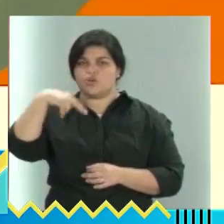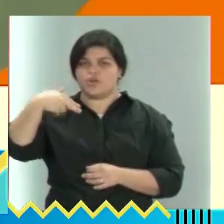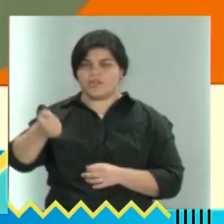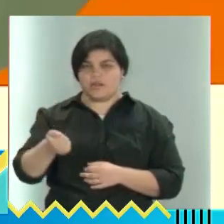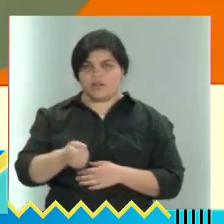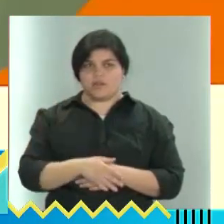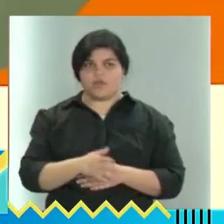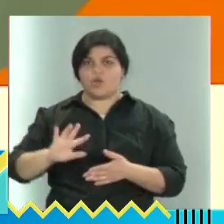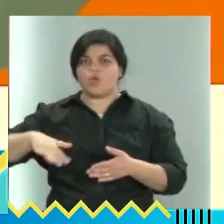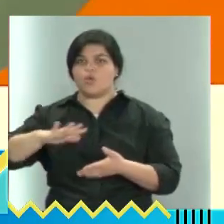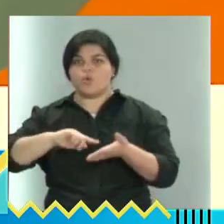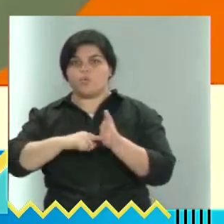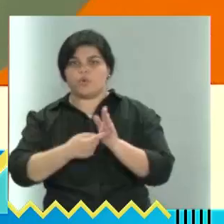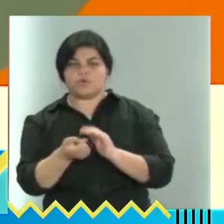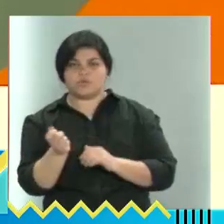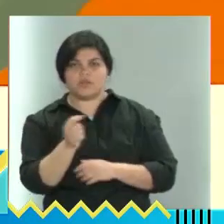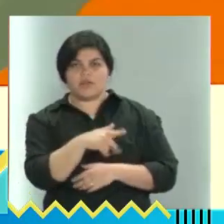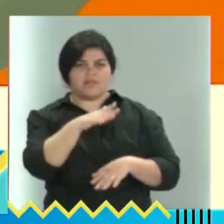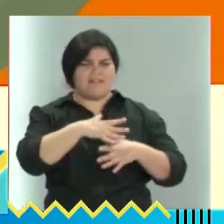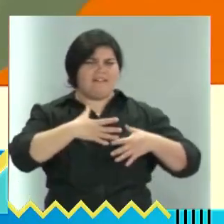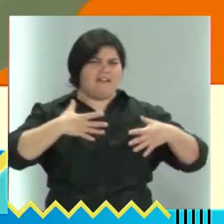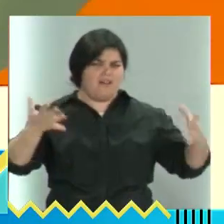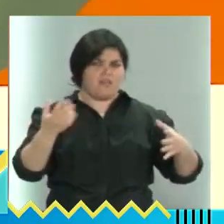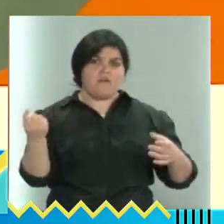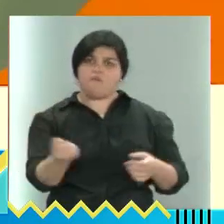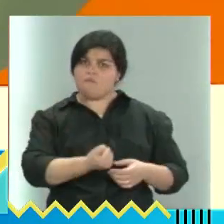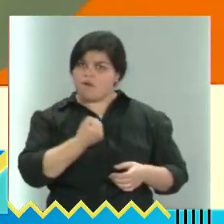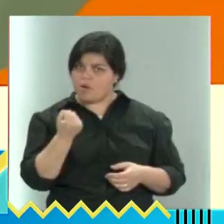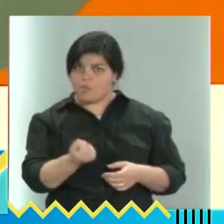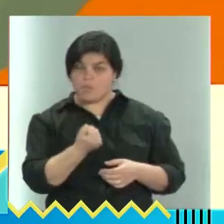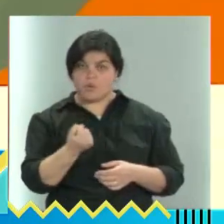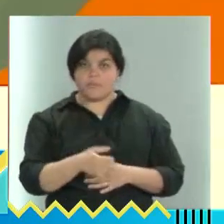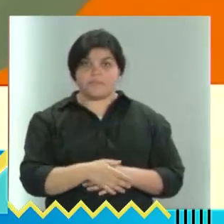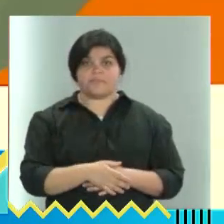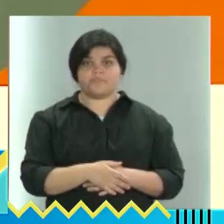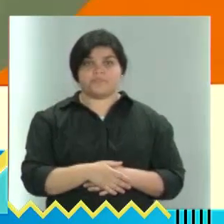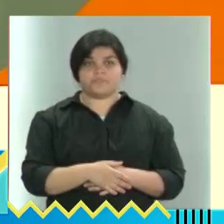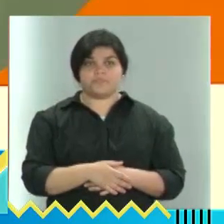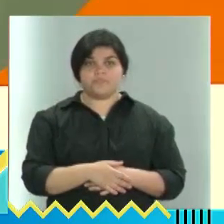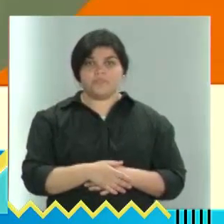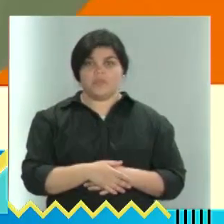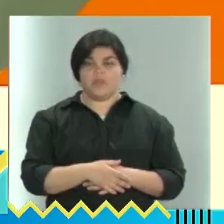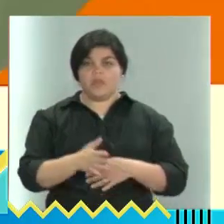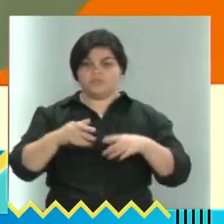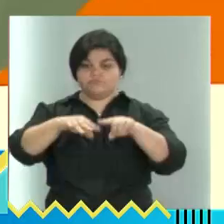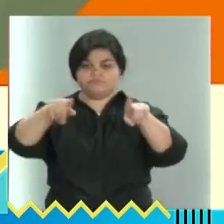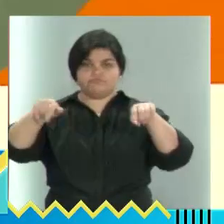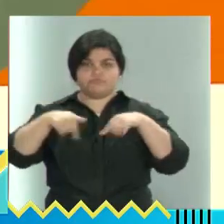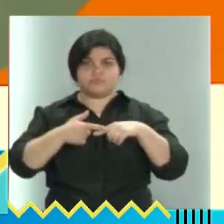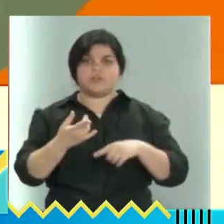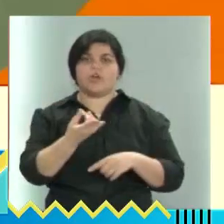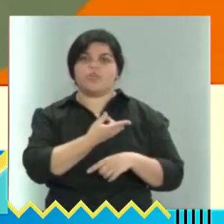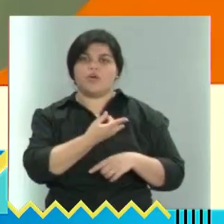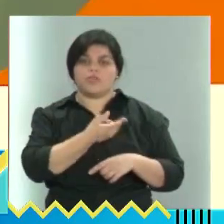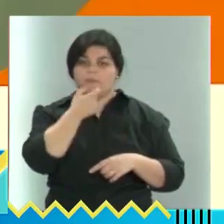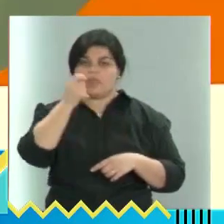estudio de Buenos Aires muy grande, muy importante. Y la estructura fue hecha acá en Mendoza, digamos,